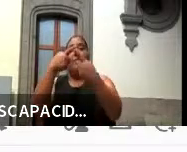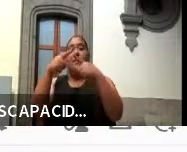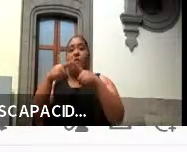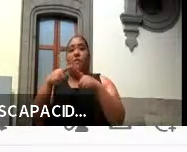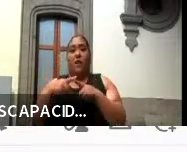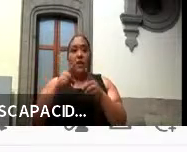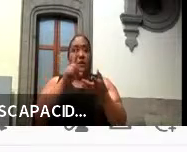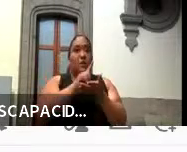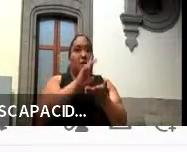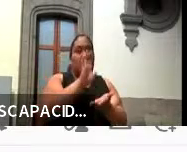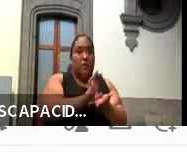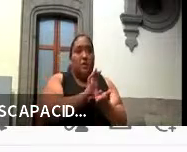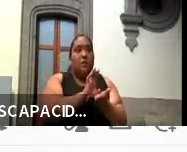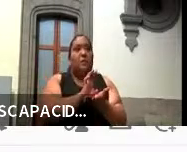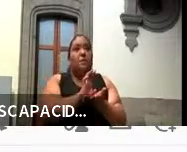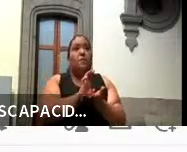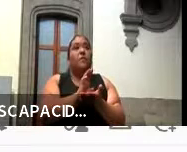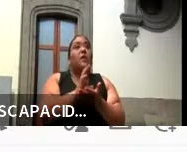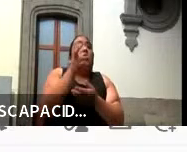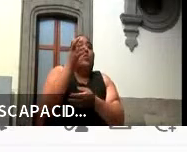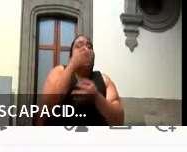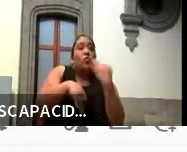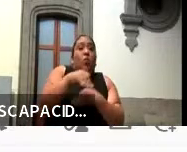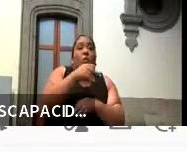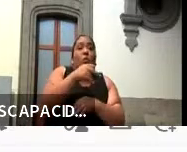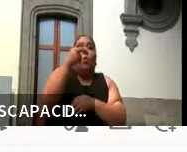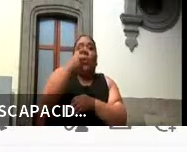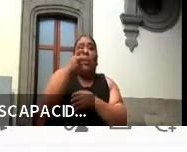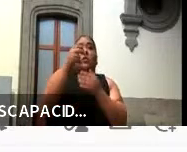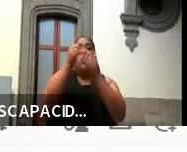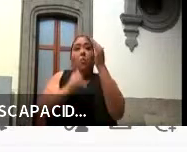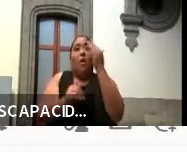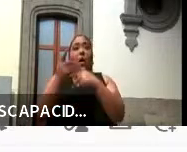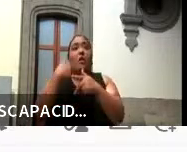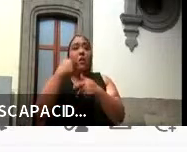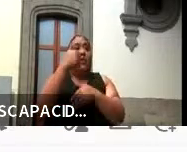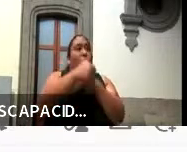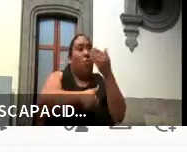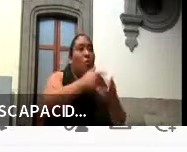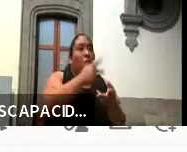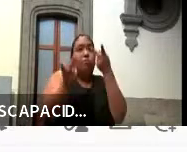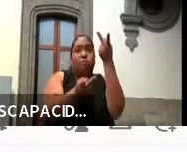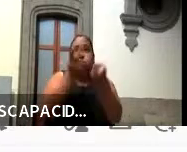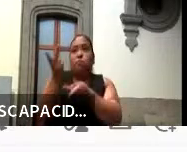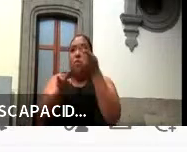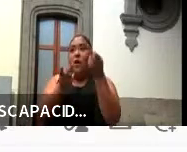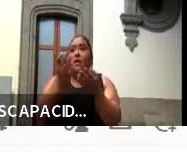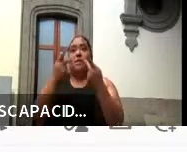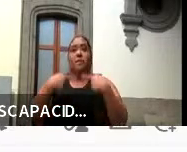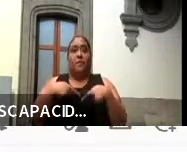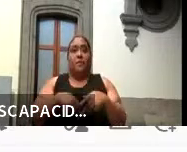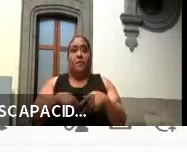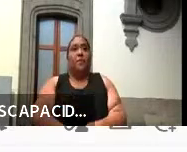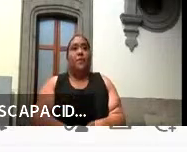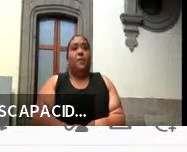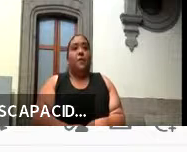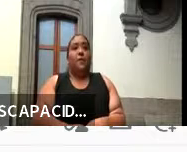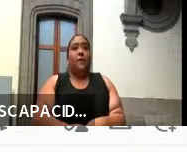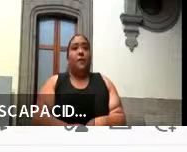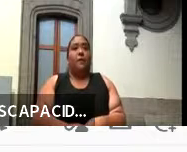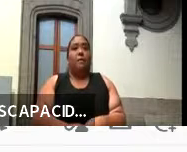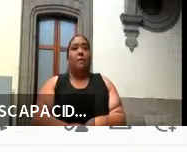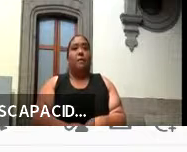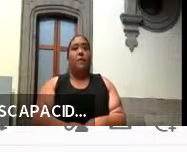discapacidad, sino que eso baja y debe bajar a espacios de consulta. La elaboración